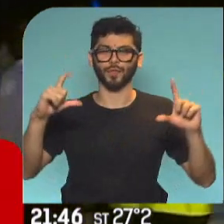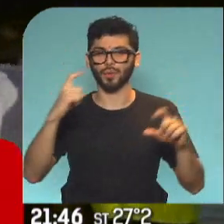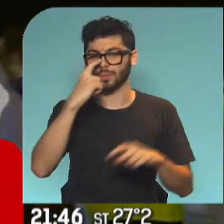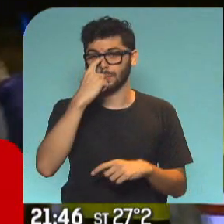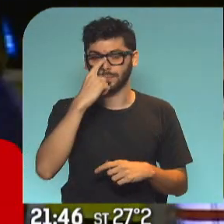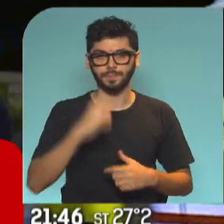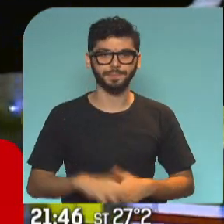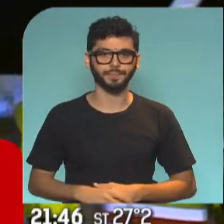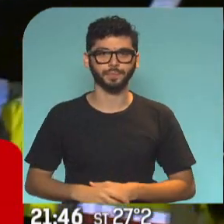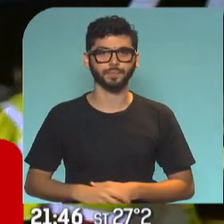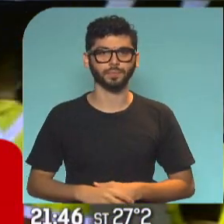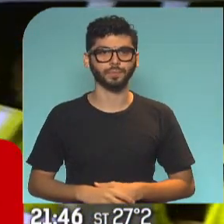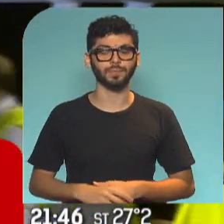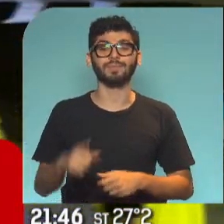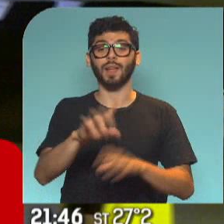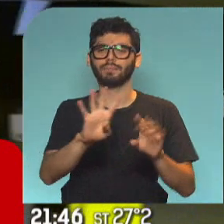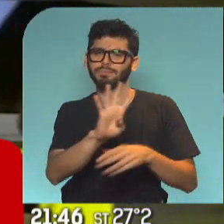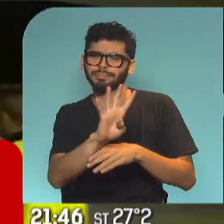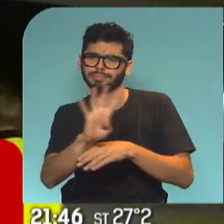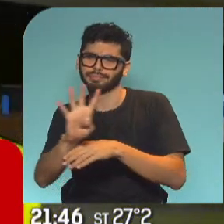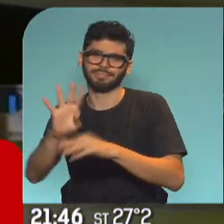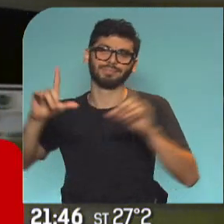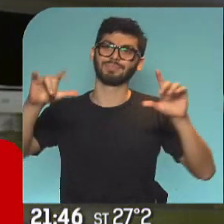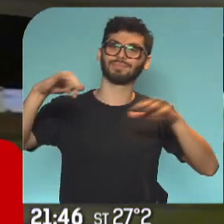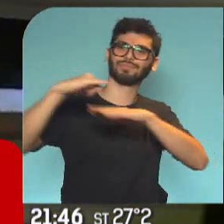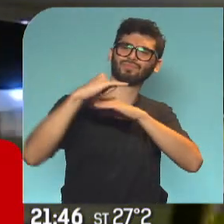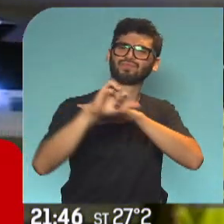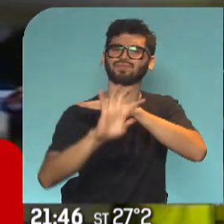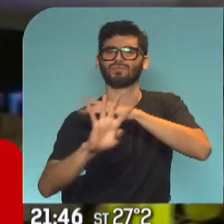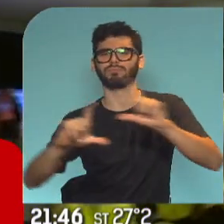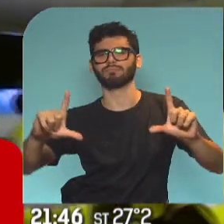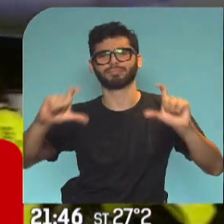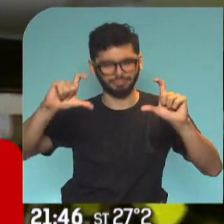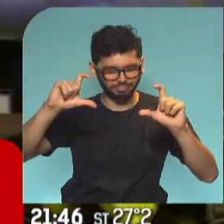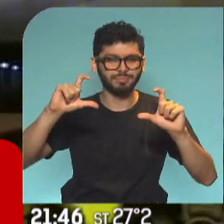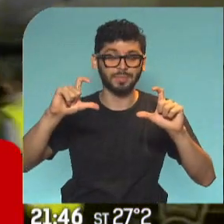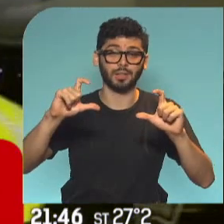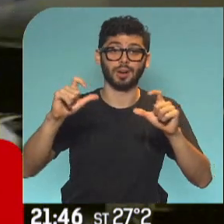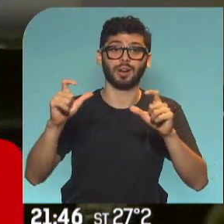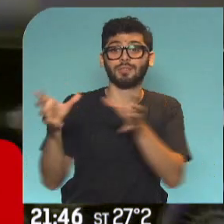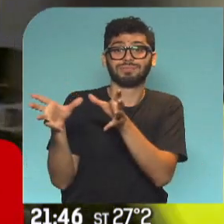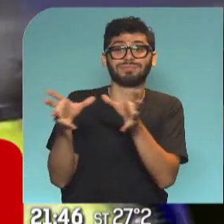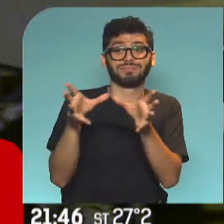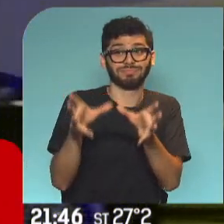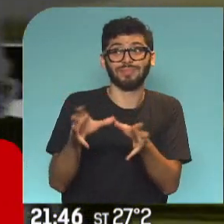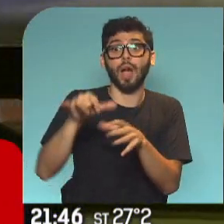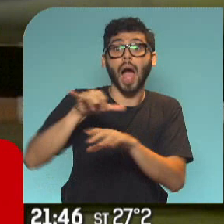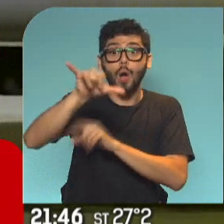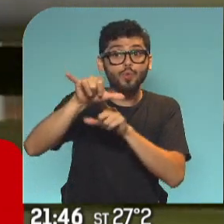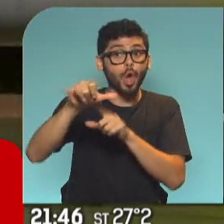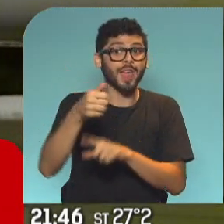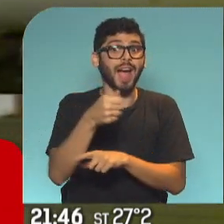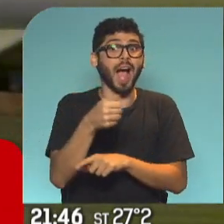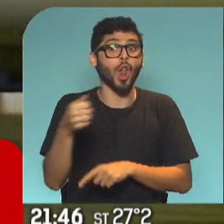y se acercan, bueno, a la descarga que acaba de efectuarse desde el avión de Aerolíneas